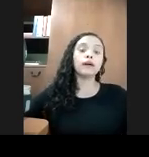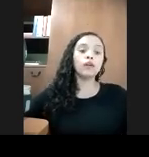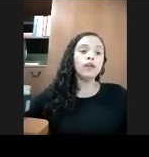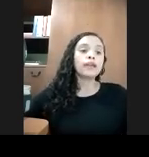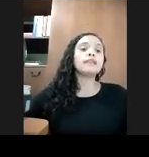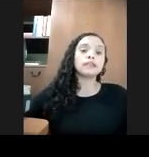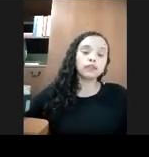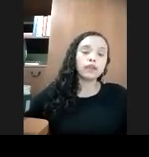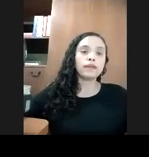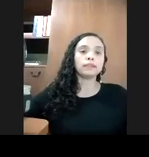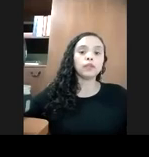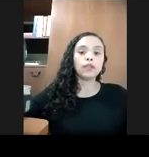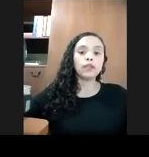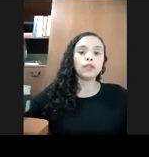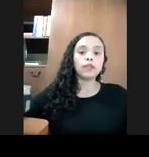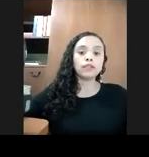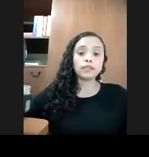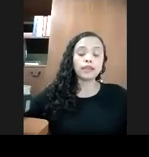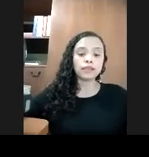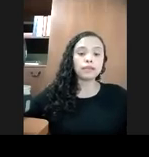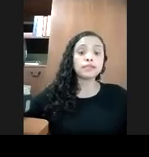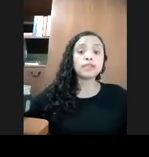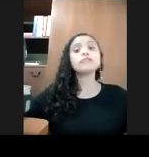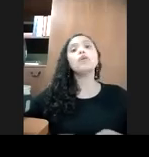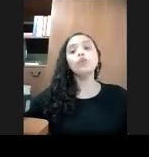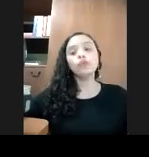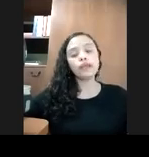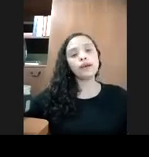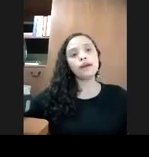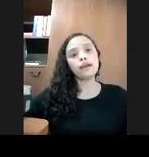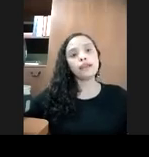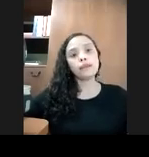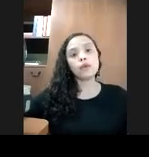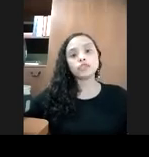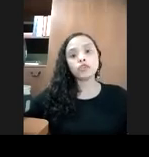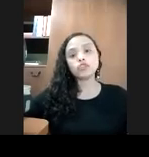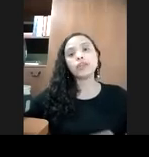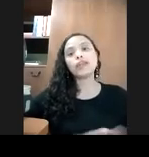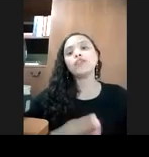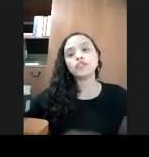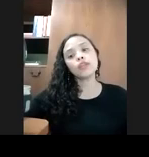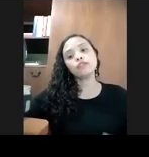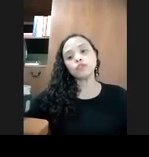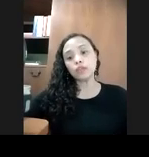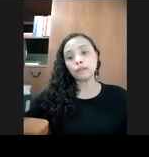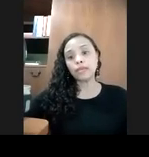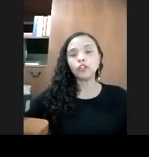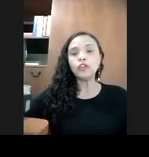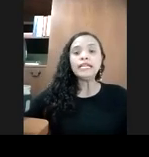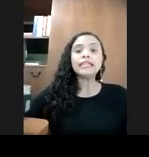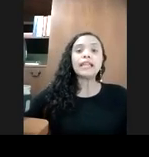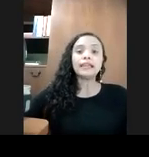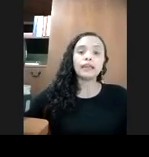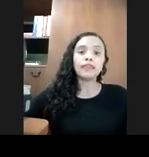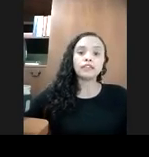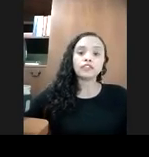estado realizando el levantamiento del índice de escasez de medicinas, una evaluación sobre las condiciones de funcionamiento de